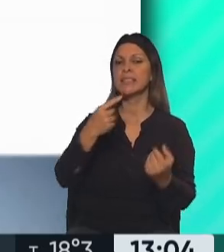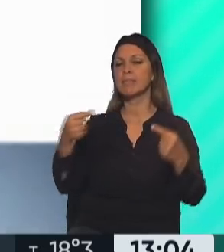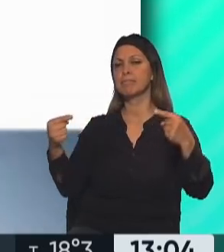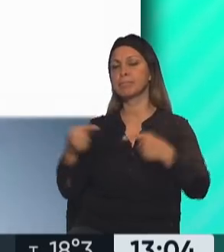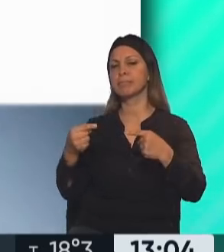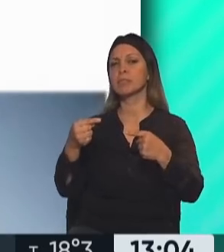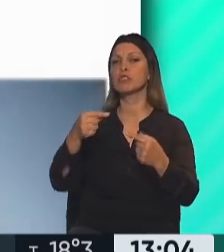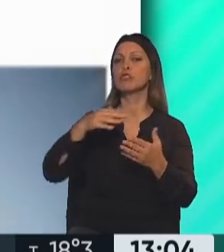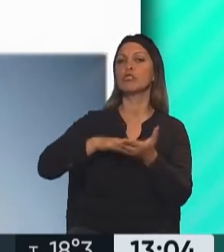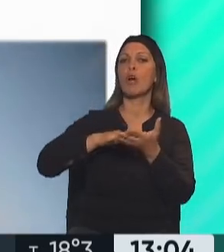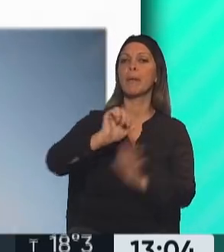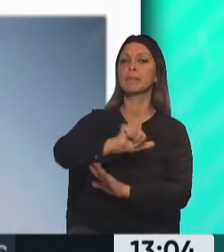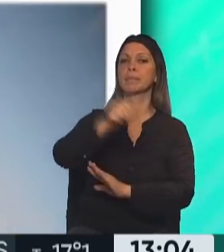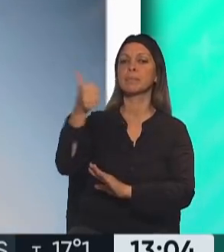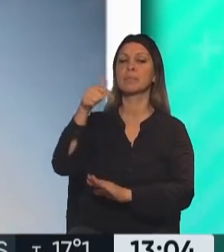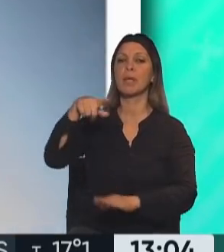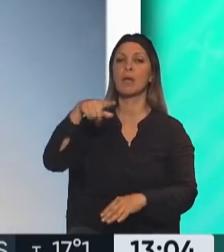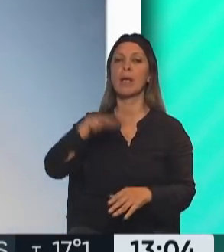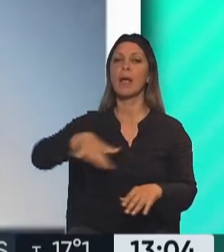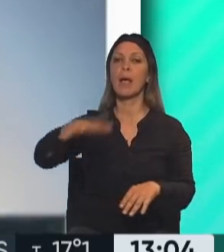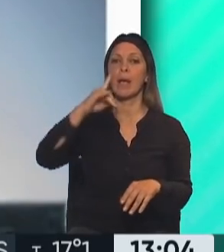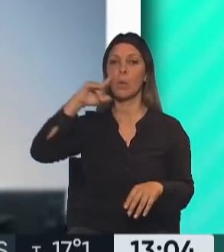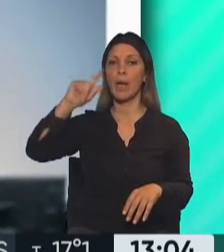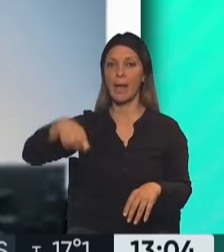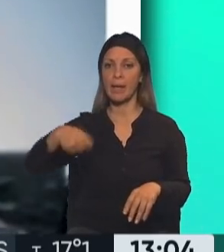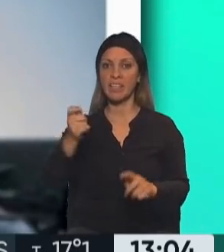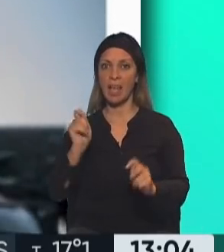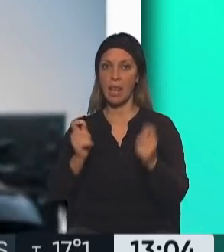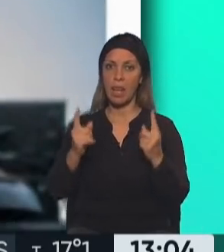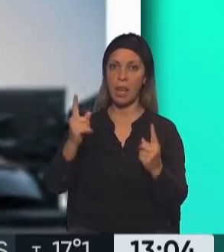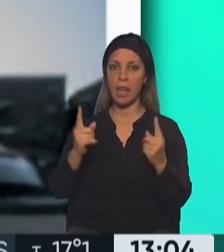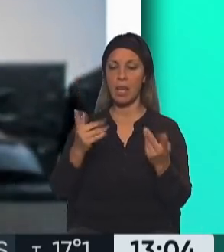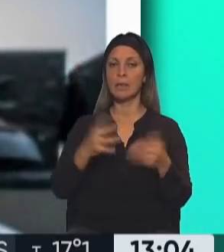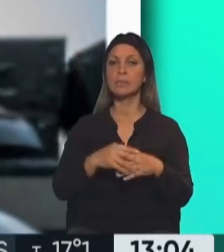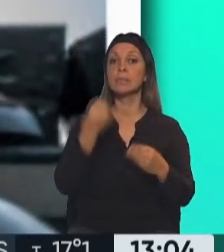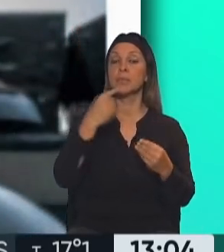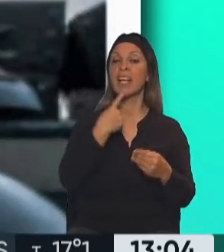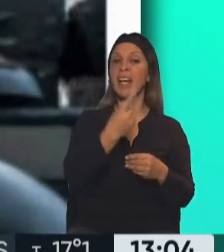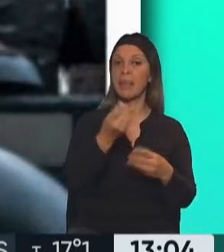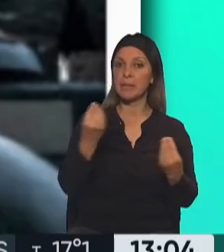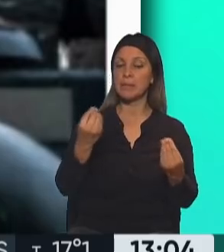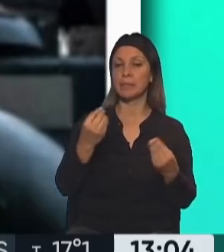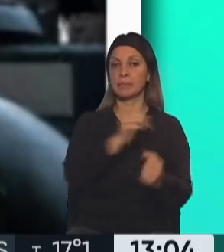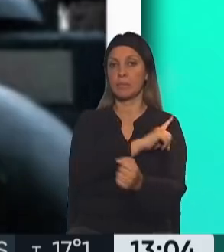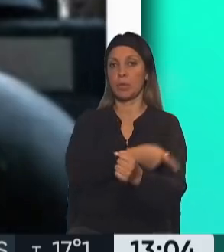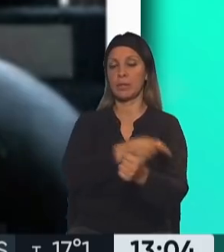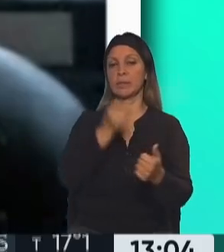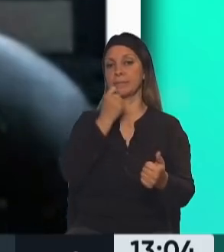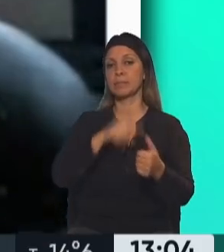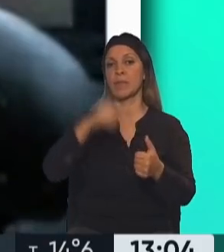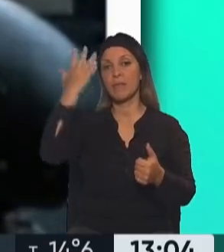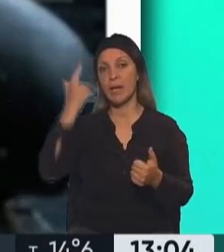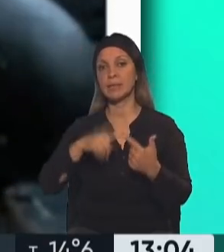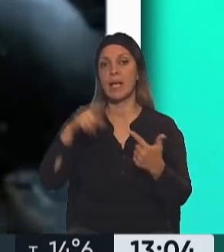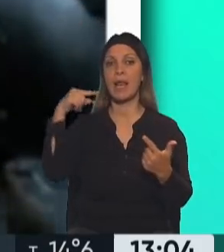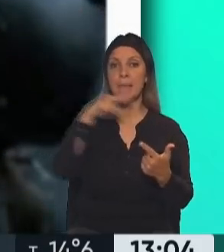a la victoria en Ucrania. ¿Qué es lo que resalta esta nota? Precisamente que las potencias europeas como Francia, Alemania, no